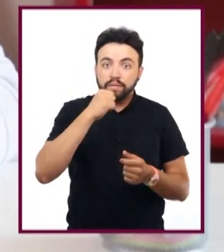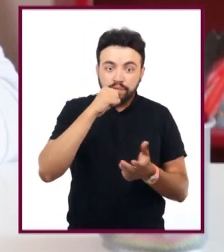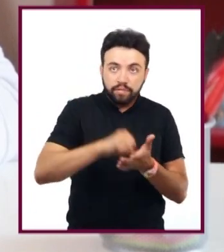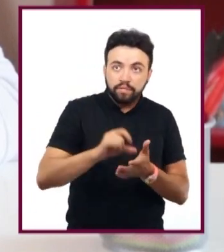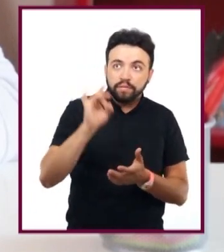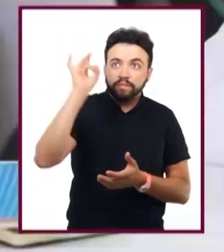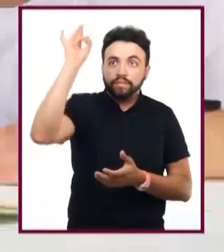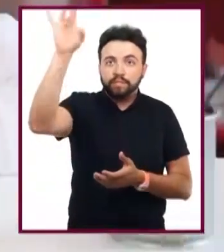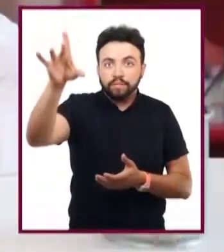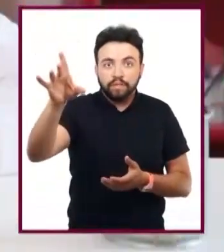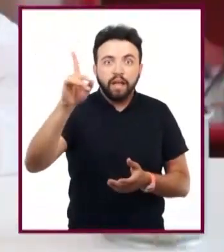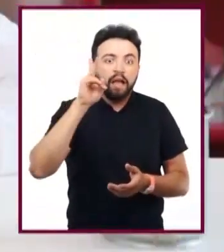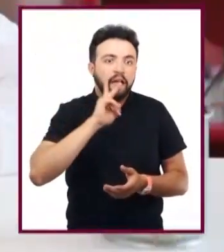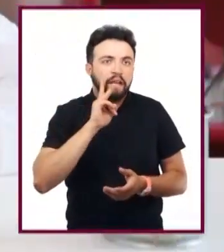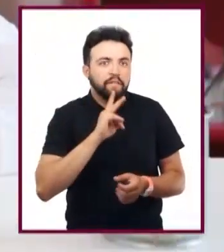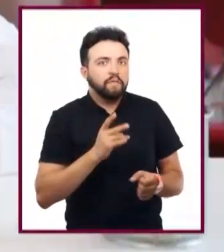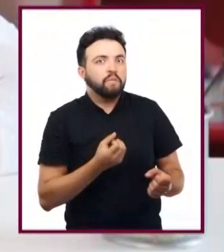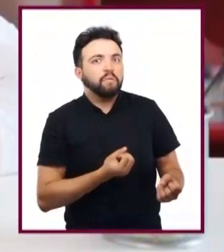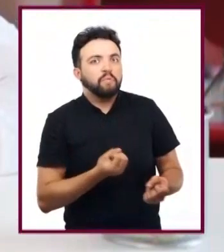diario.